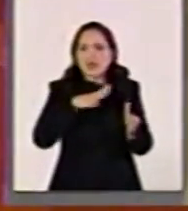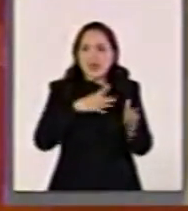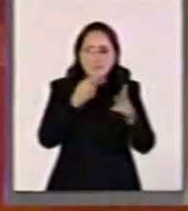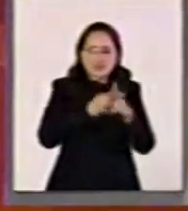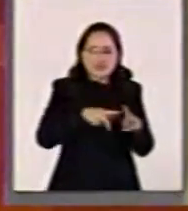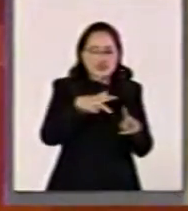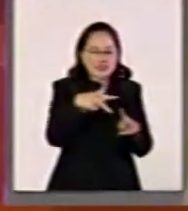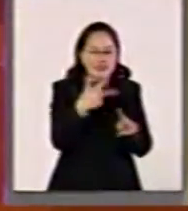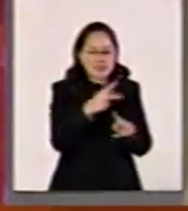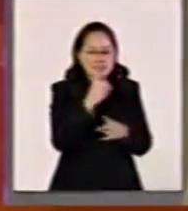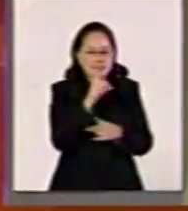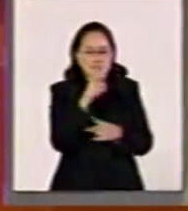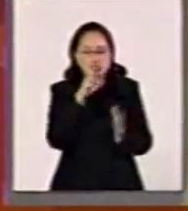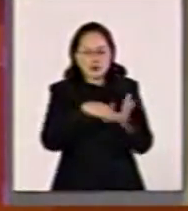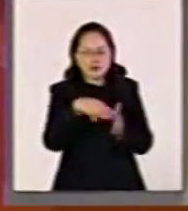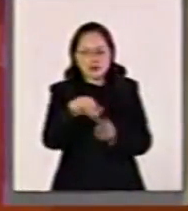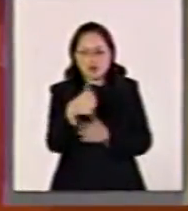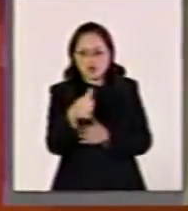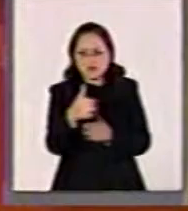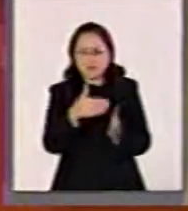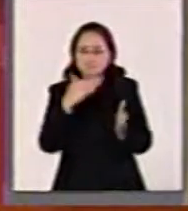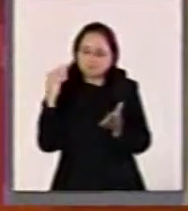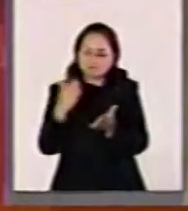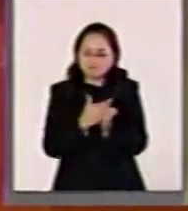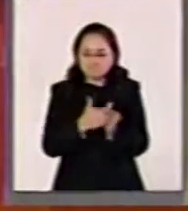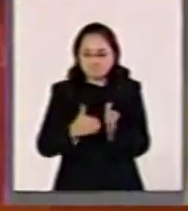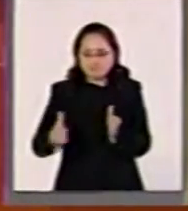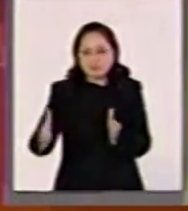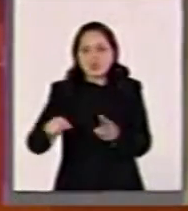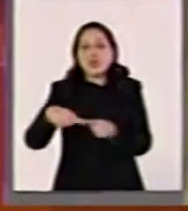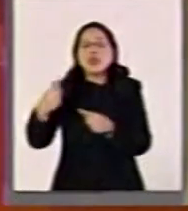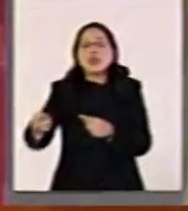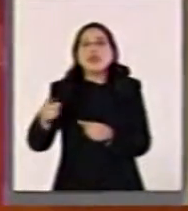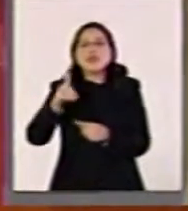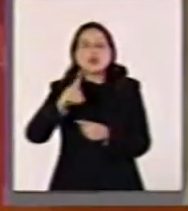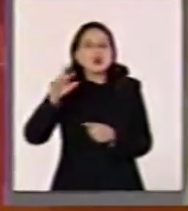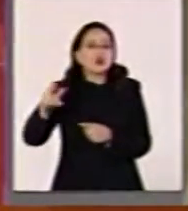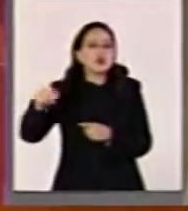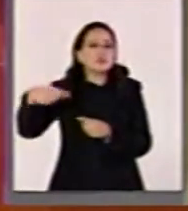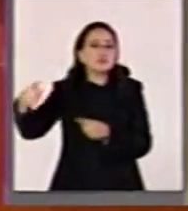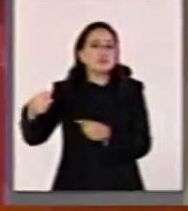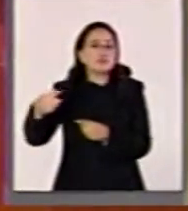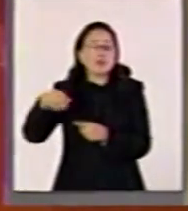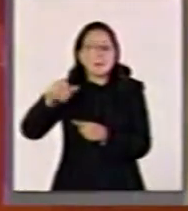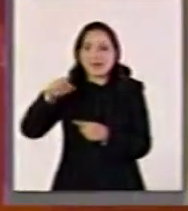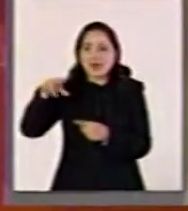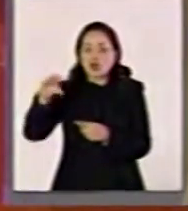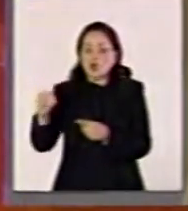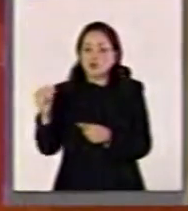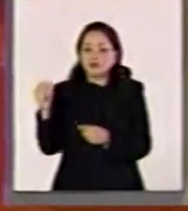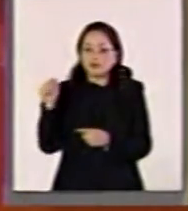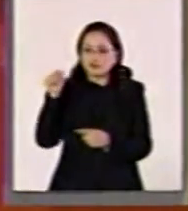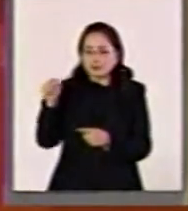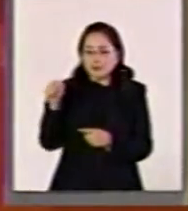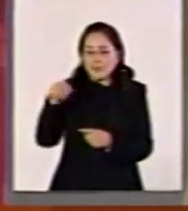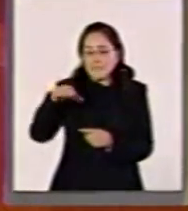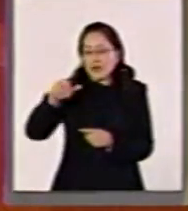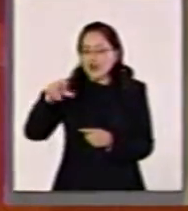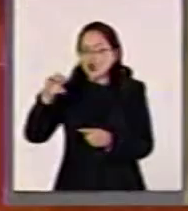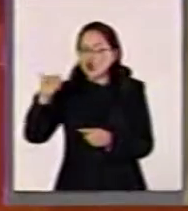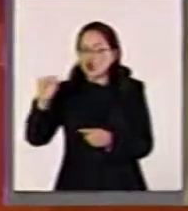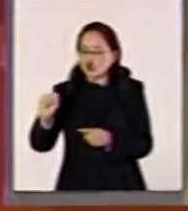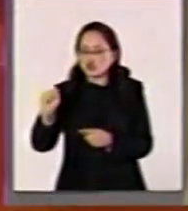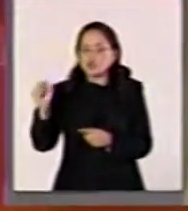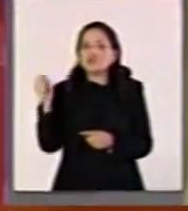13 de diciembre de 2011. Por su parte, el caso del doctor, del señor Marcos